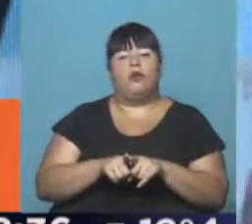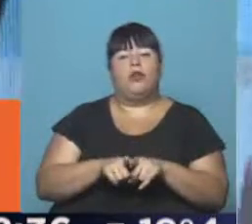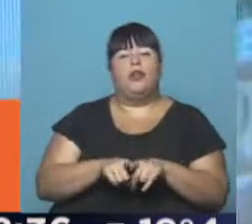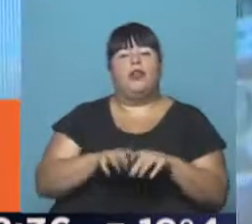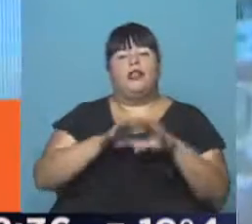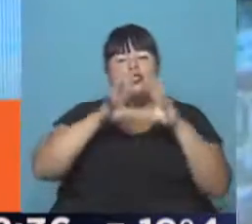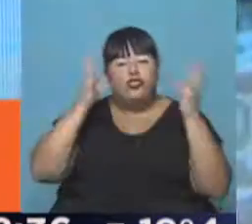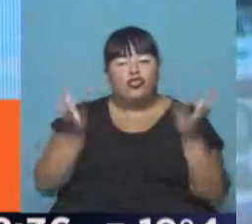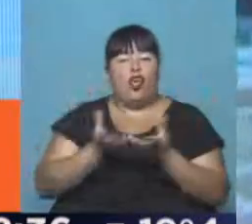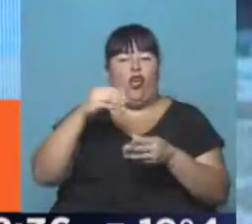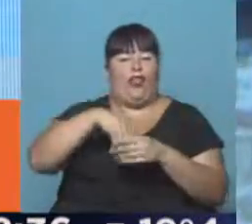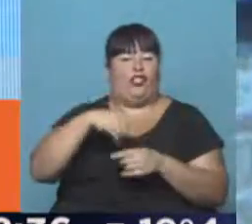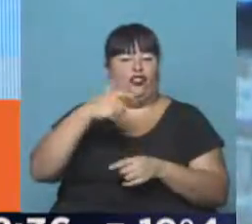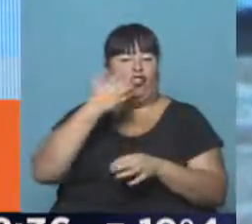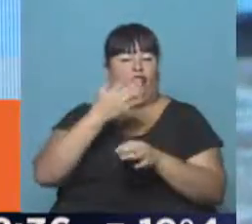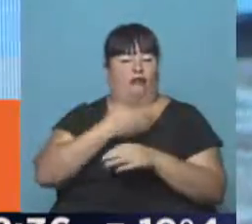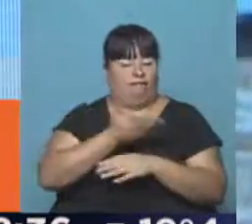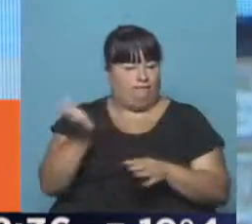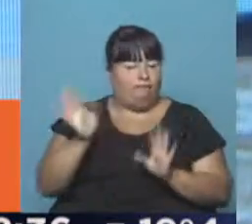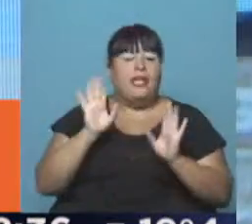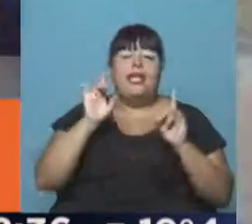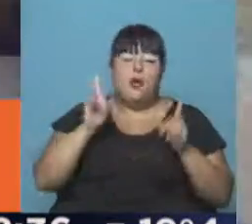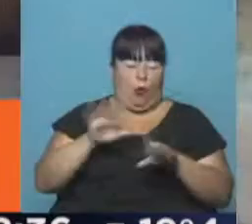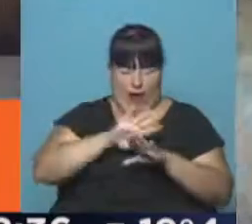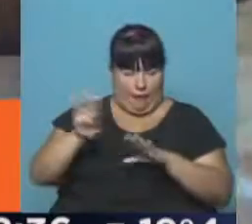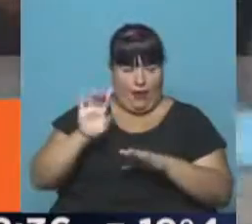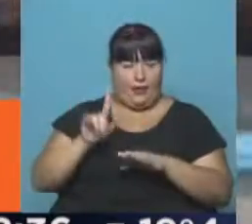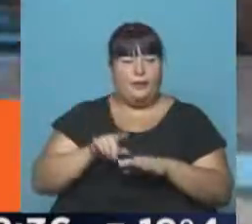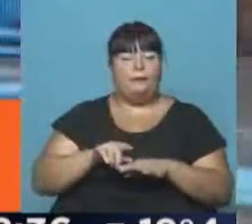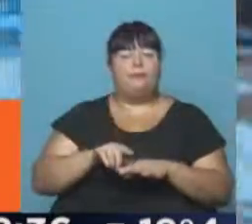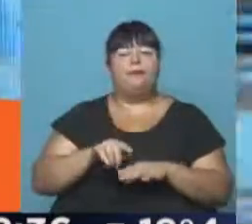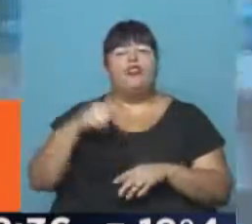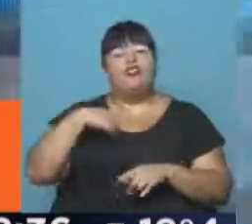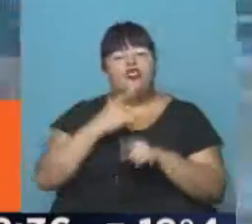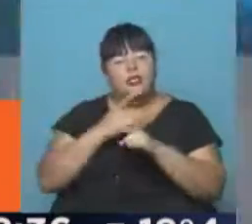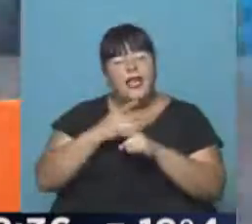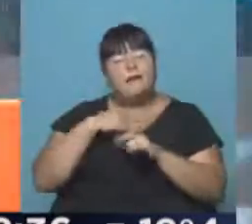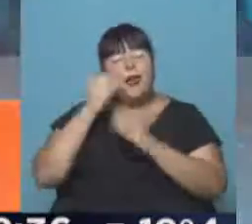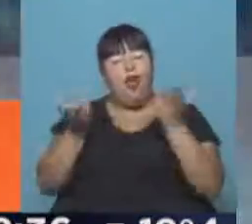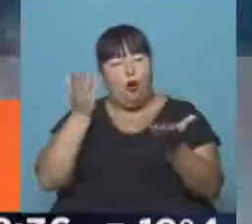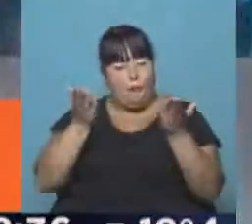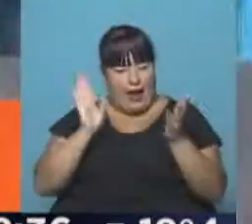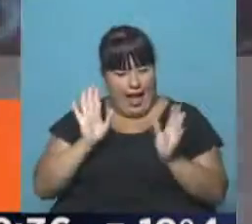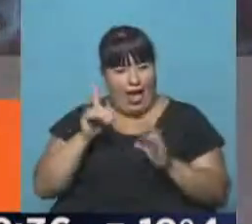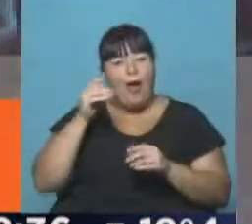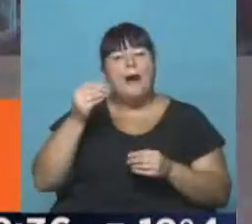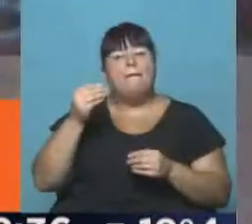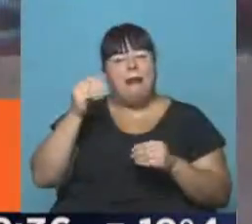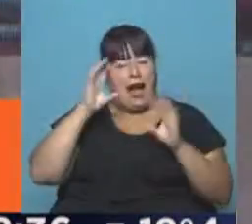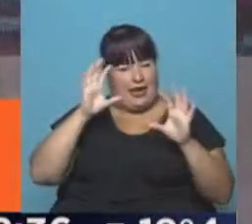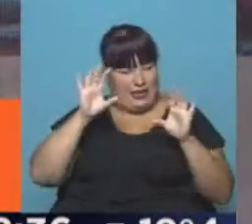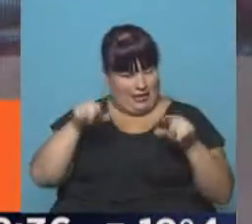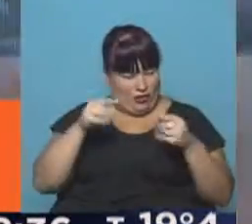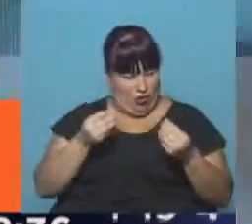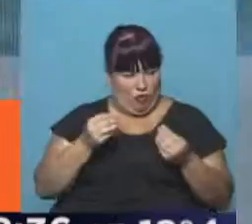lo que ocurre dentro de una sociedad sacarla. Sin ir más lejos. Yo siempre hago esta comparación para que tengamos en cuenta